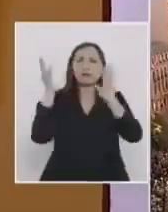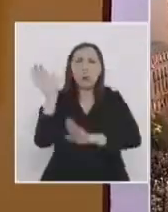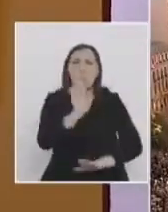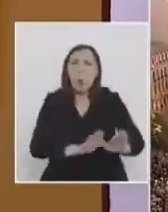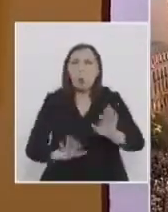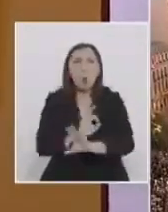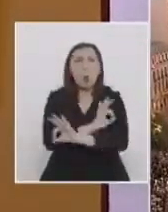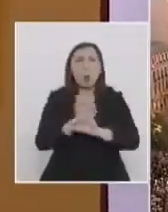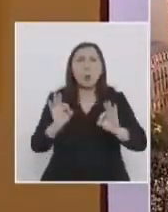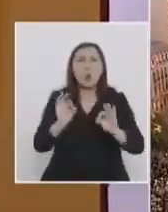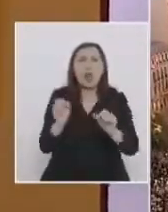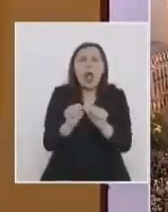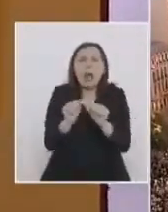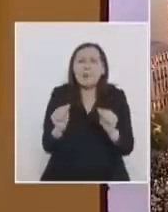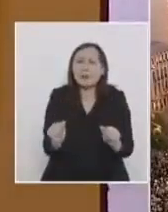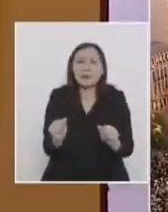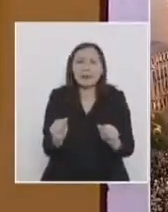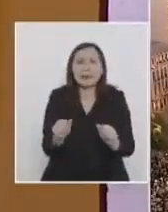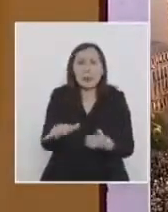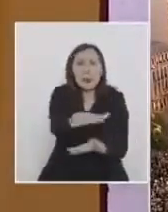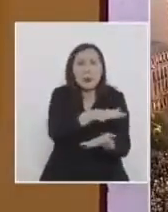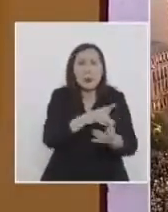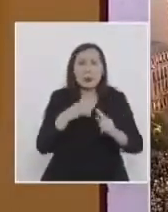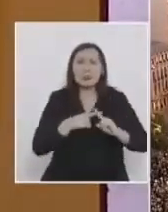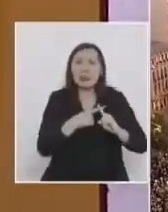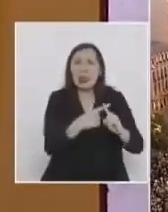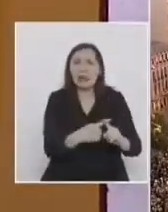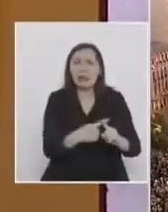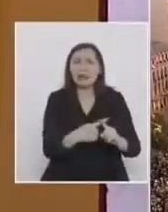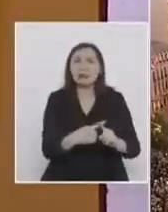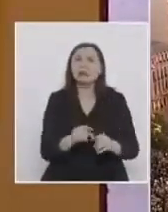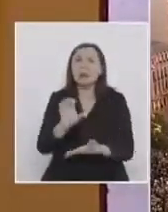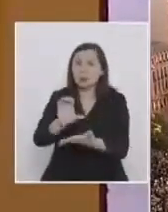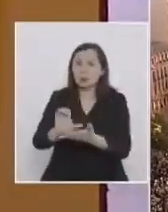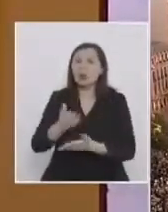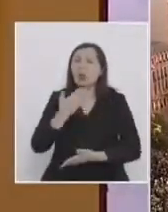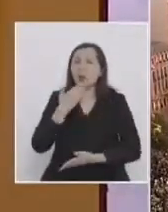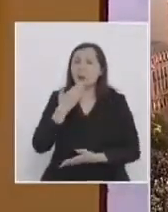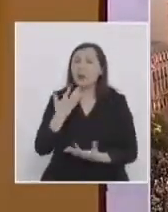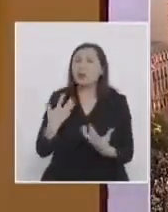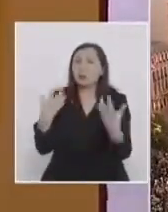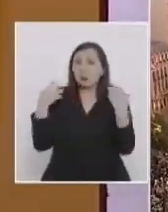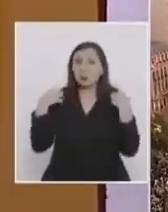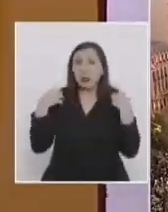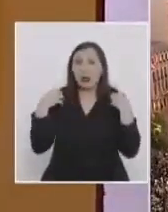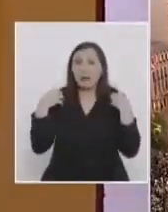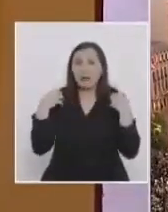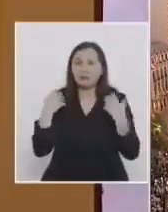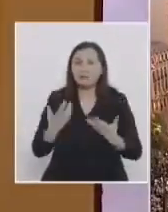más zonas de sacrificio. El Estado también es responsable.